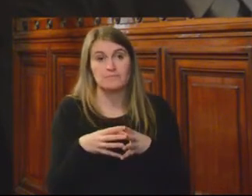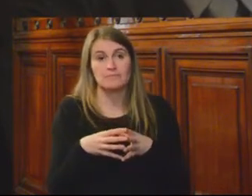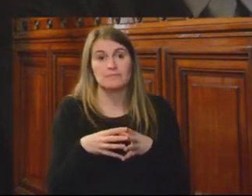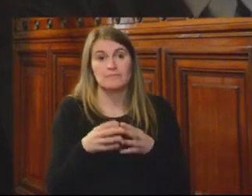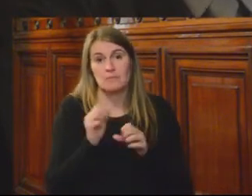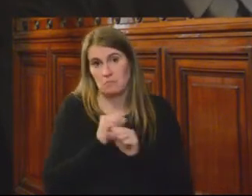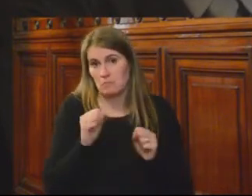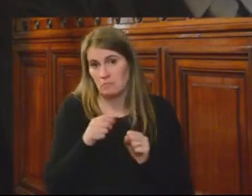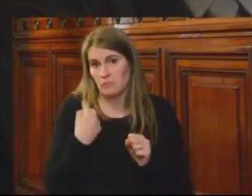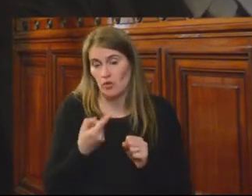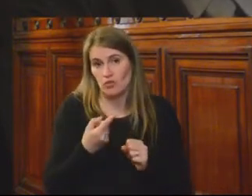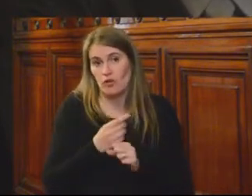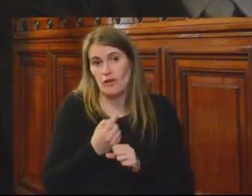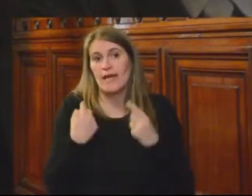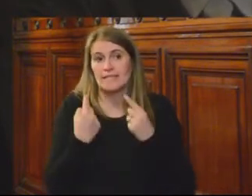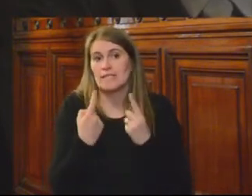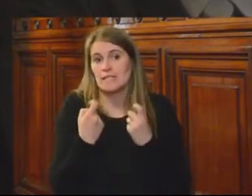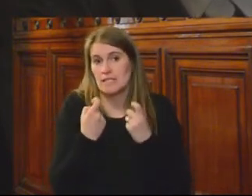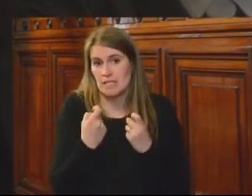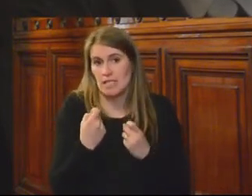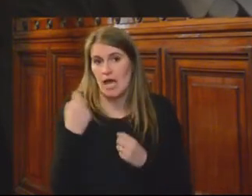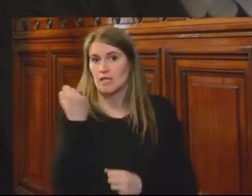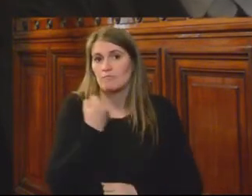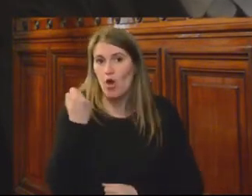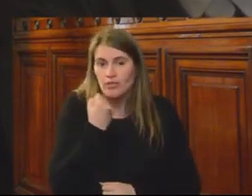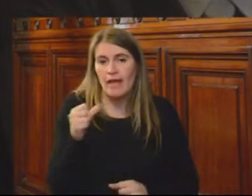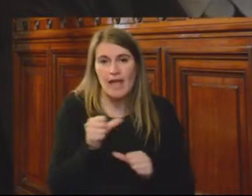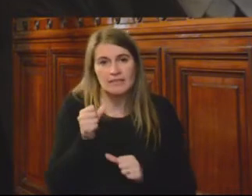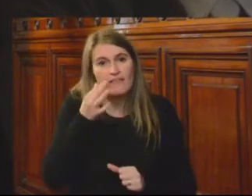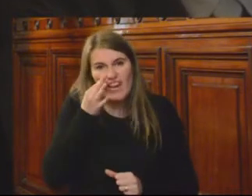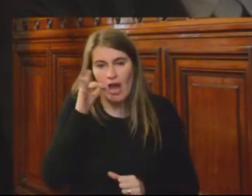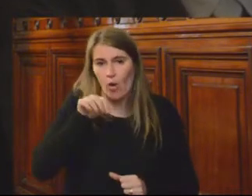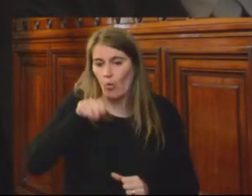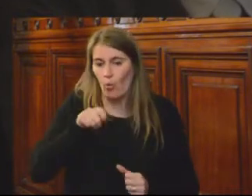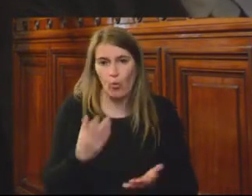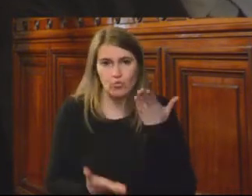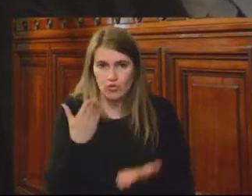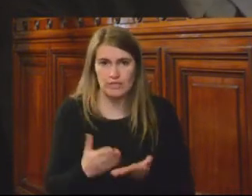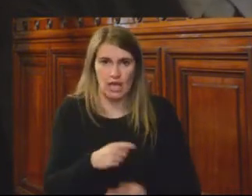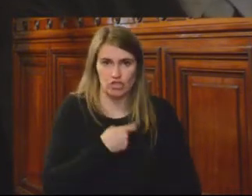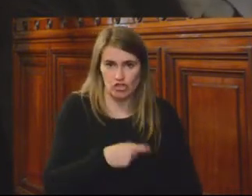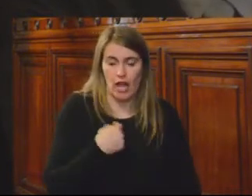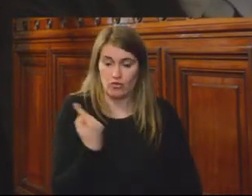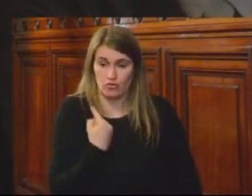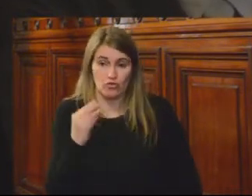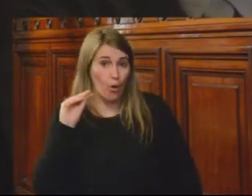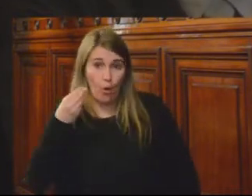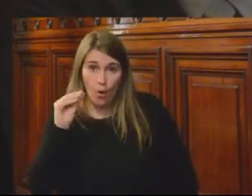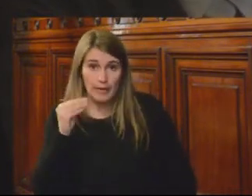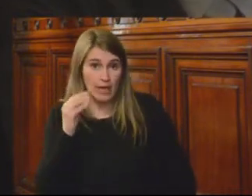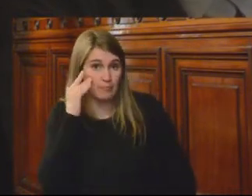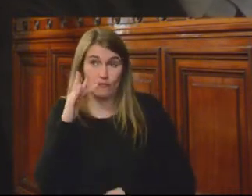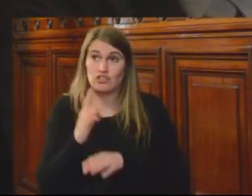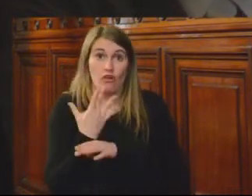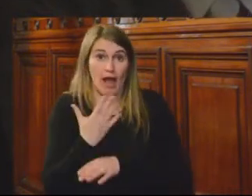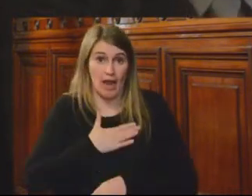la ponemos en función de que sea una herramienta necesaria para la construcción de una efectiva justicia social. Somos jóvenes profesionales y estudiantes universitarios de las diversas áreas